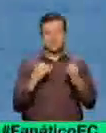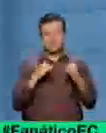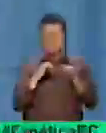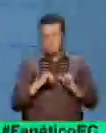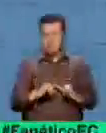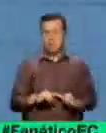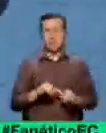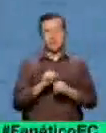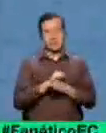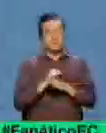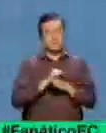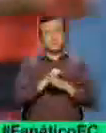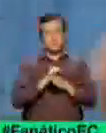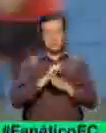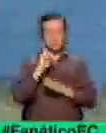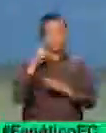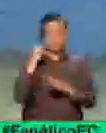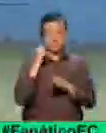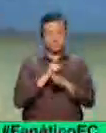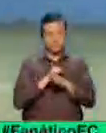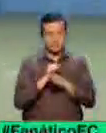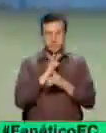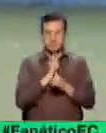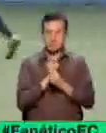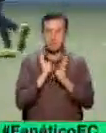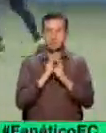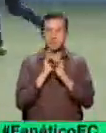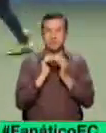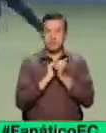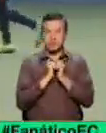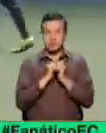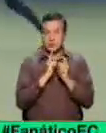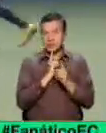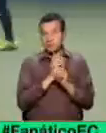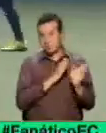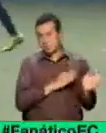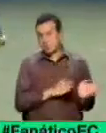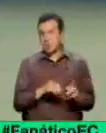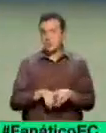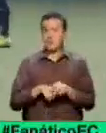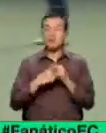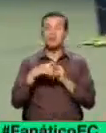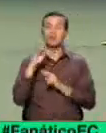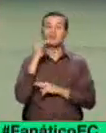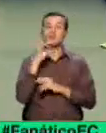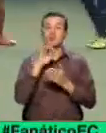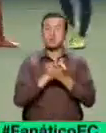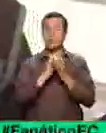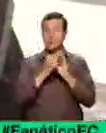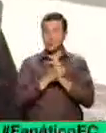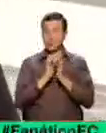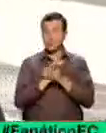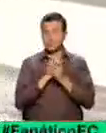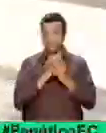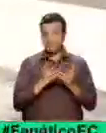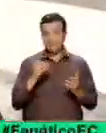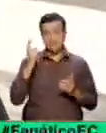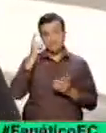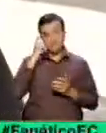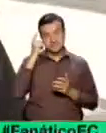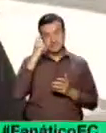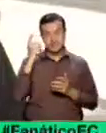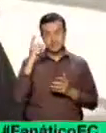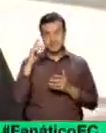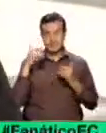su preparación de cara a su participación en el evento deportivo que arrancará este 18 de noviembre. Yo creo que hemos